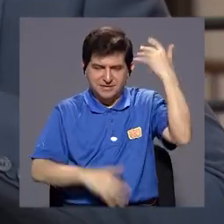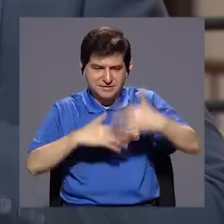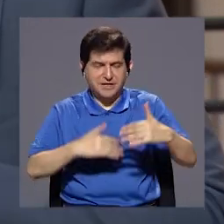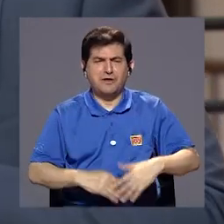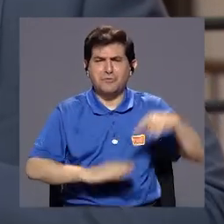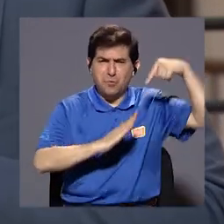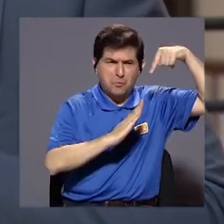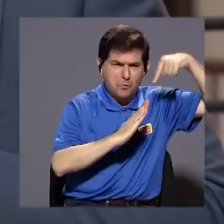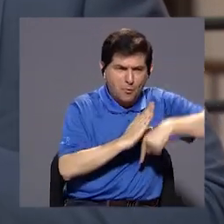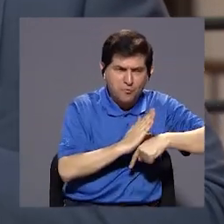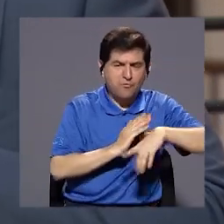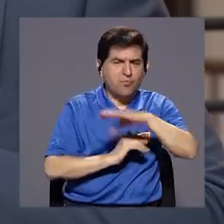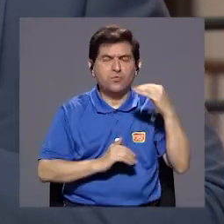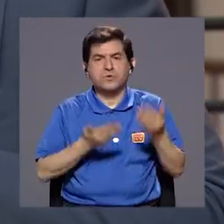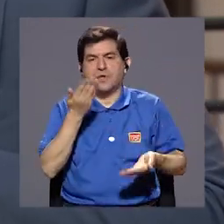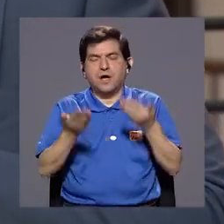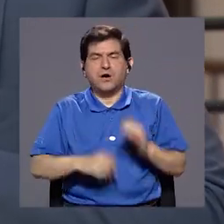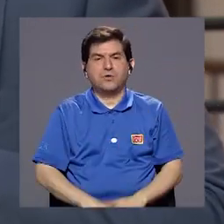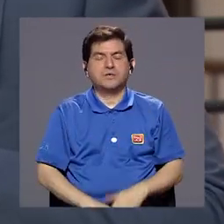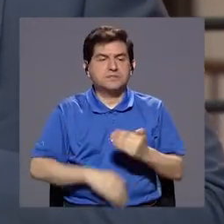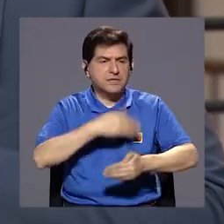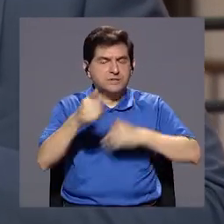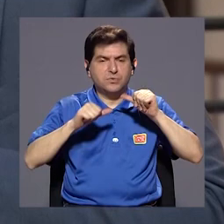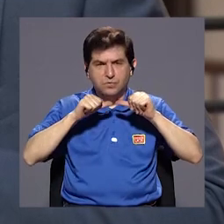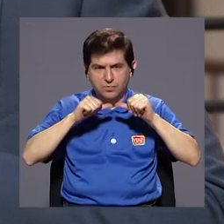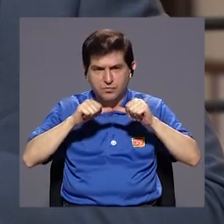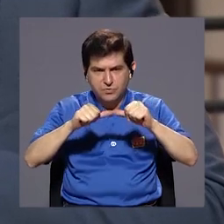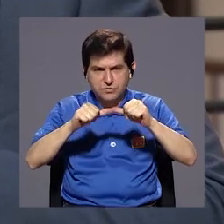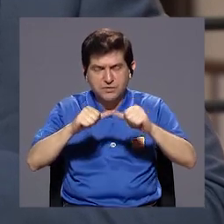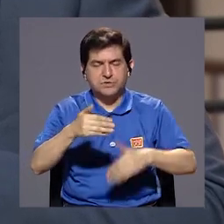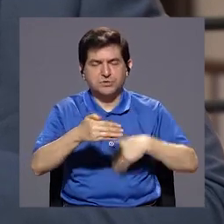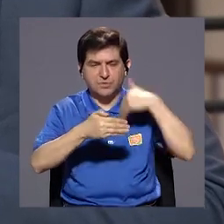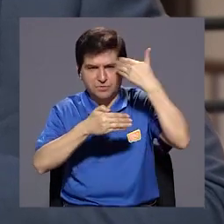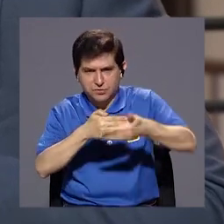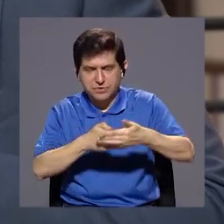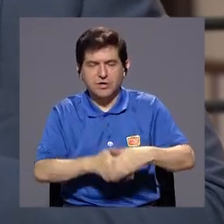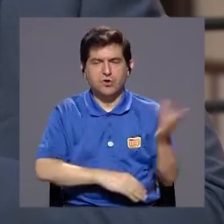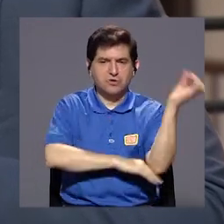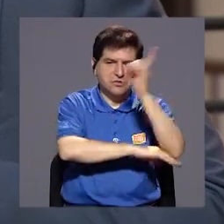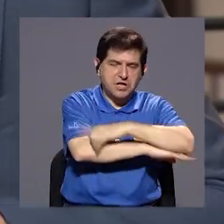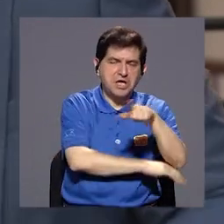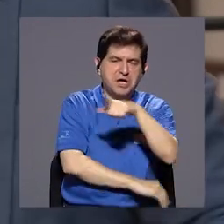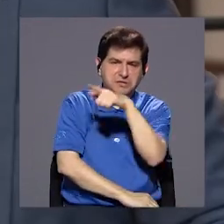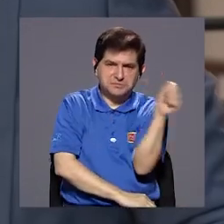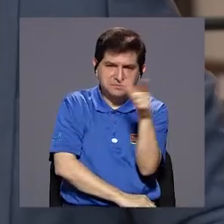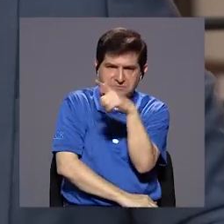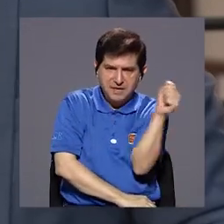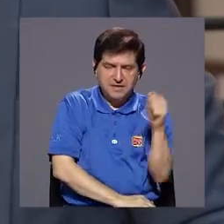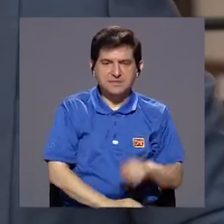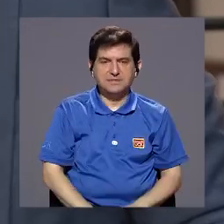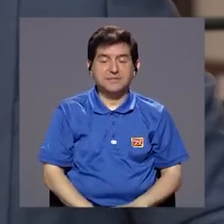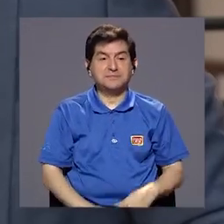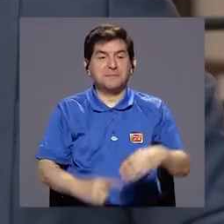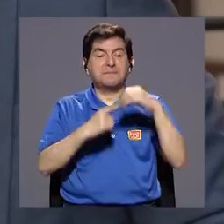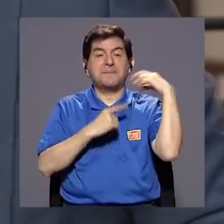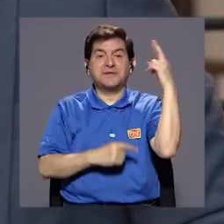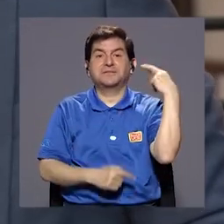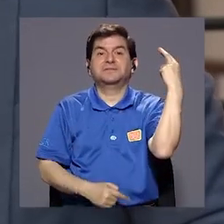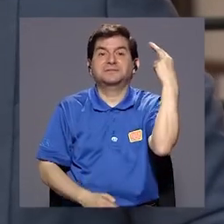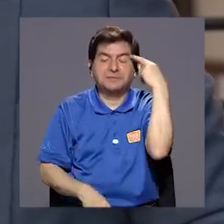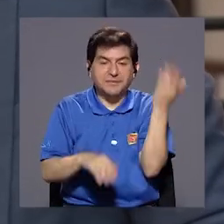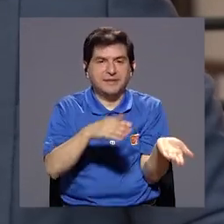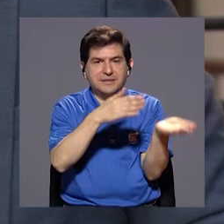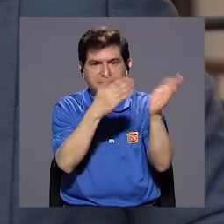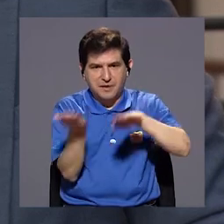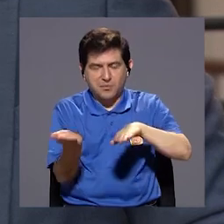en la fase aguda como en la fase, en los días después o meses después de que ocurrió, es de las principales